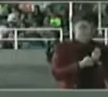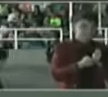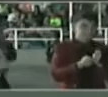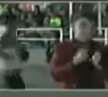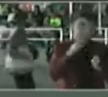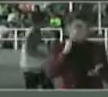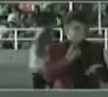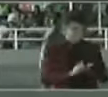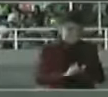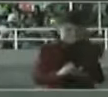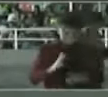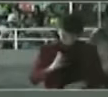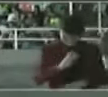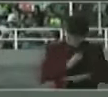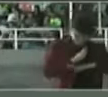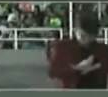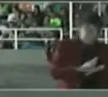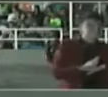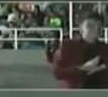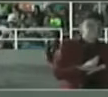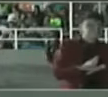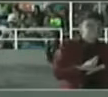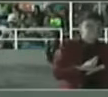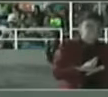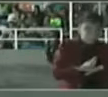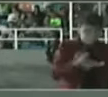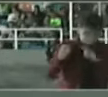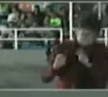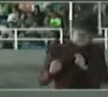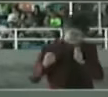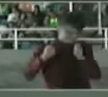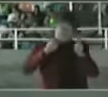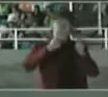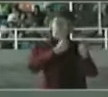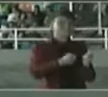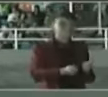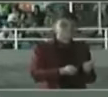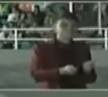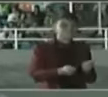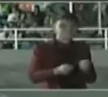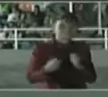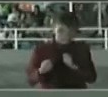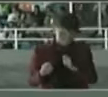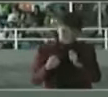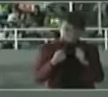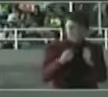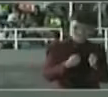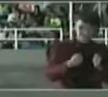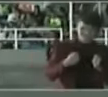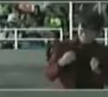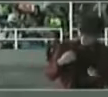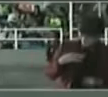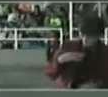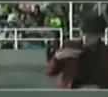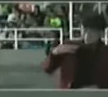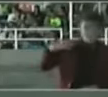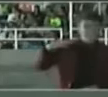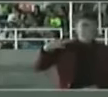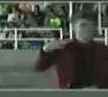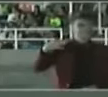esta iglesia le ha sido dado, le ha sido llamada para